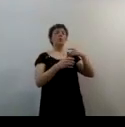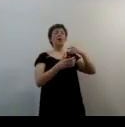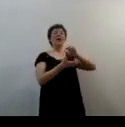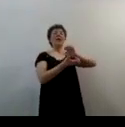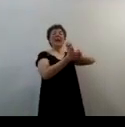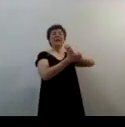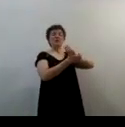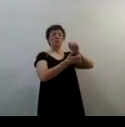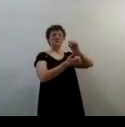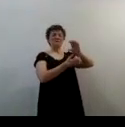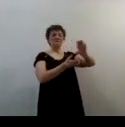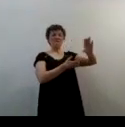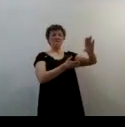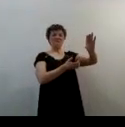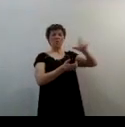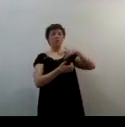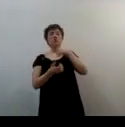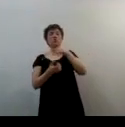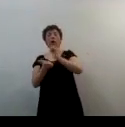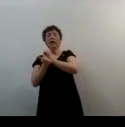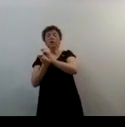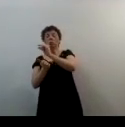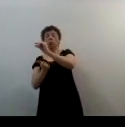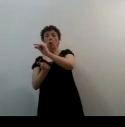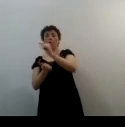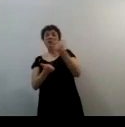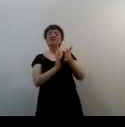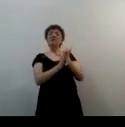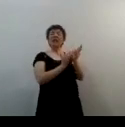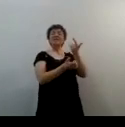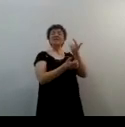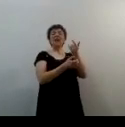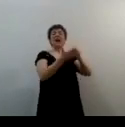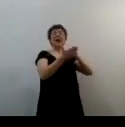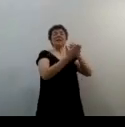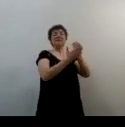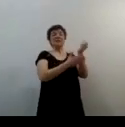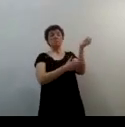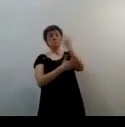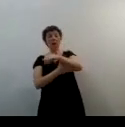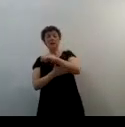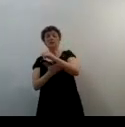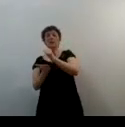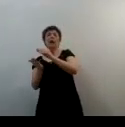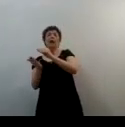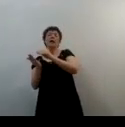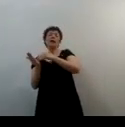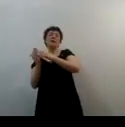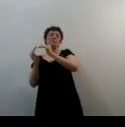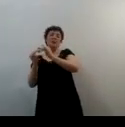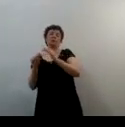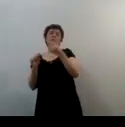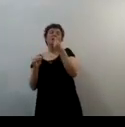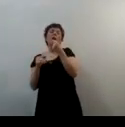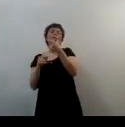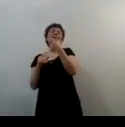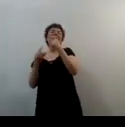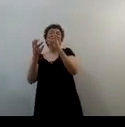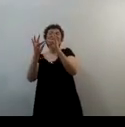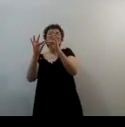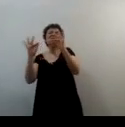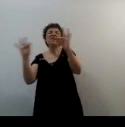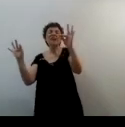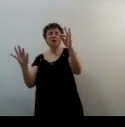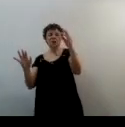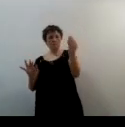gruesa, pues obviamente va a tener más grasa. Entonces, como veis, la pizza 1000 veces mejor, más fina. Y esto lo pongo aquí para que